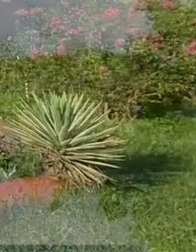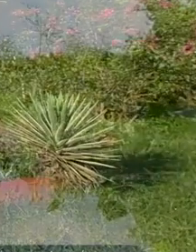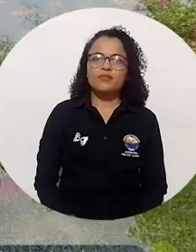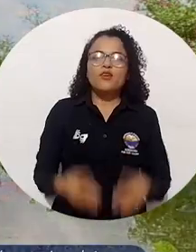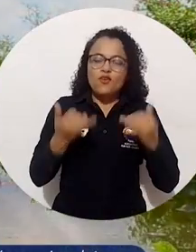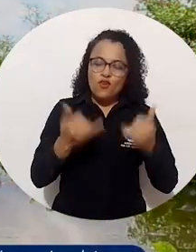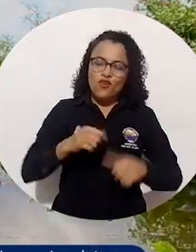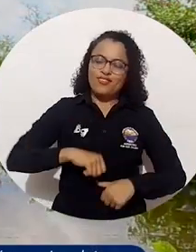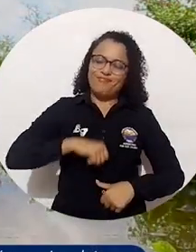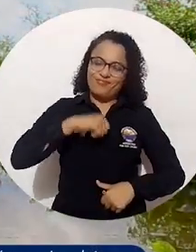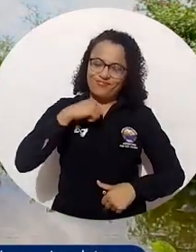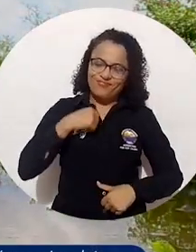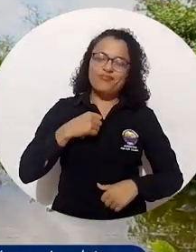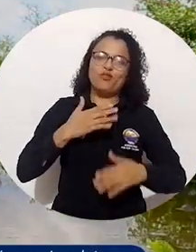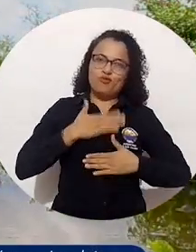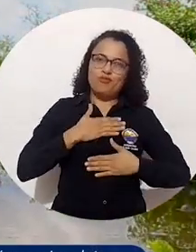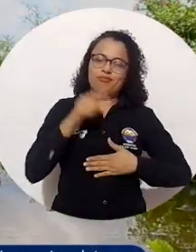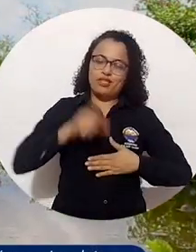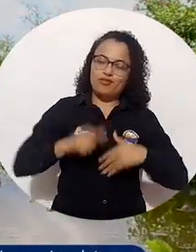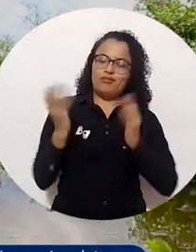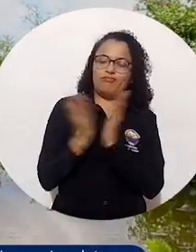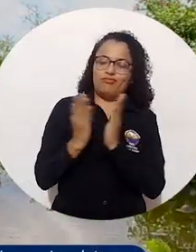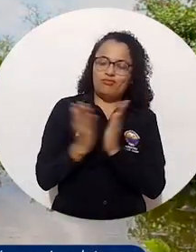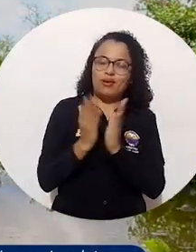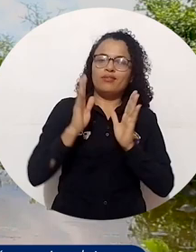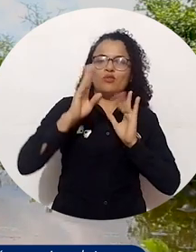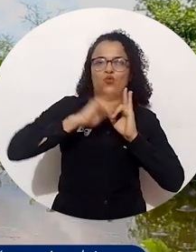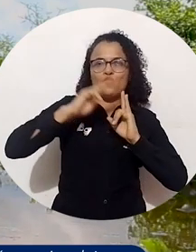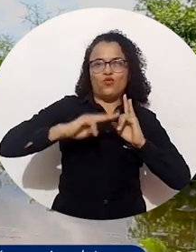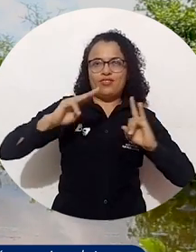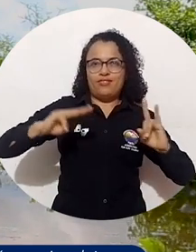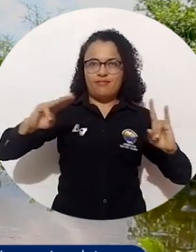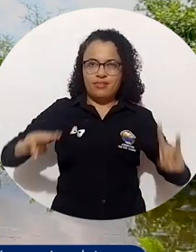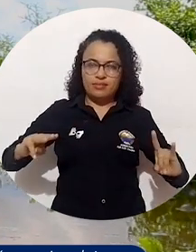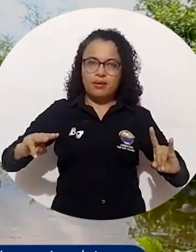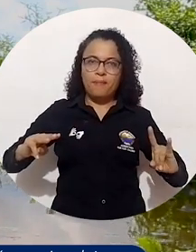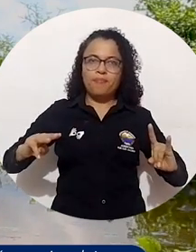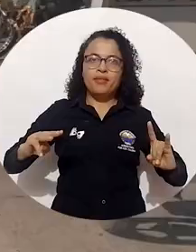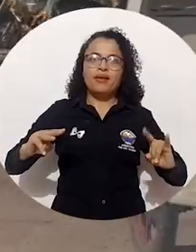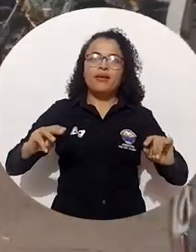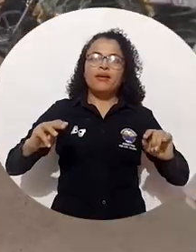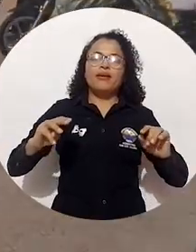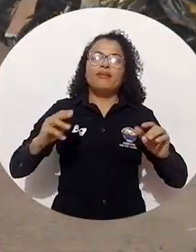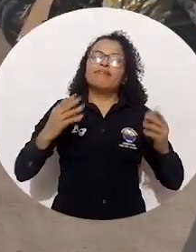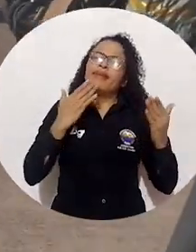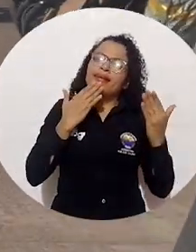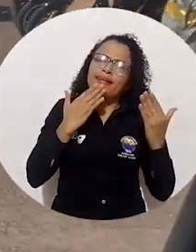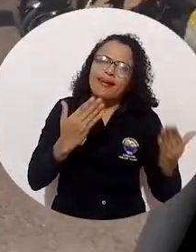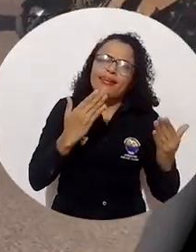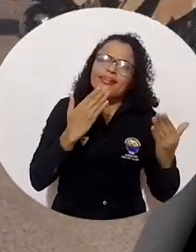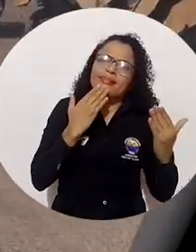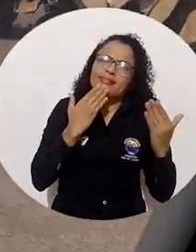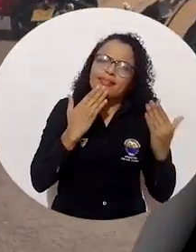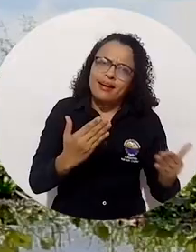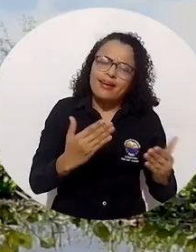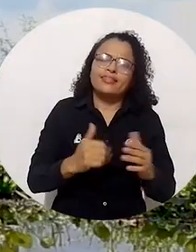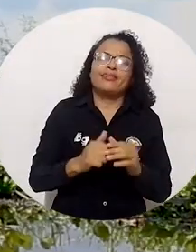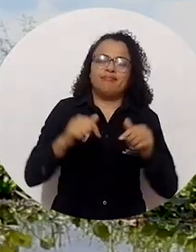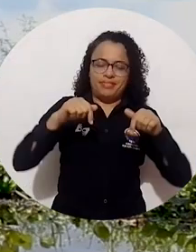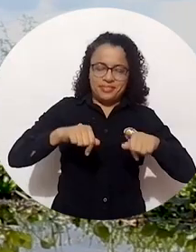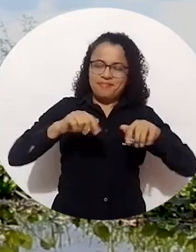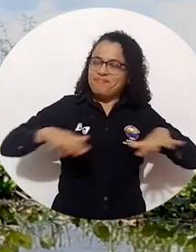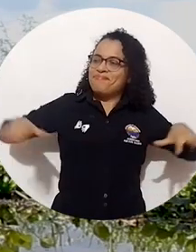Hoy me siento orgullosa como universitaria en la Universidad de Magdalena. Decirles gracias.